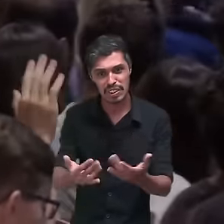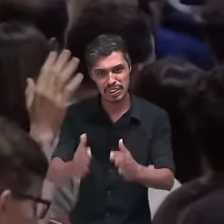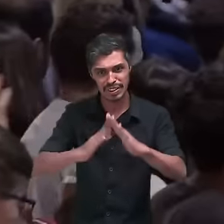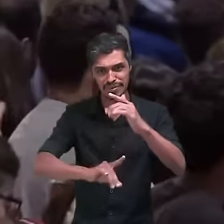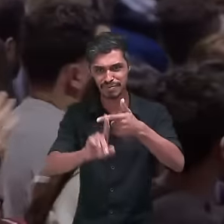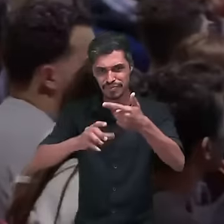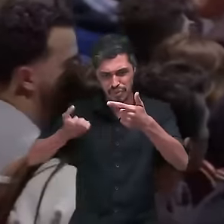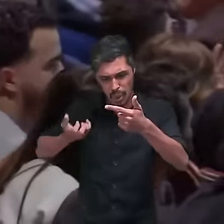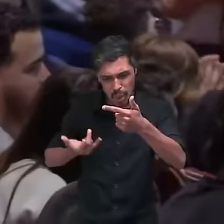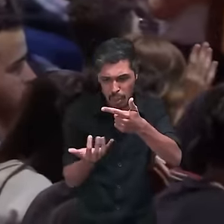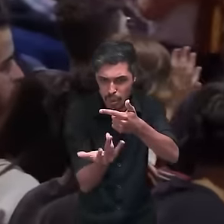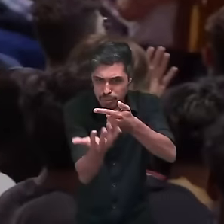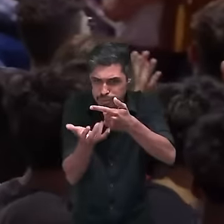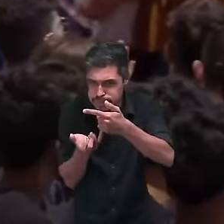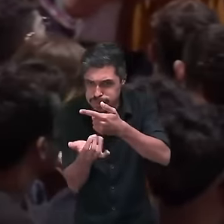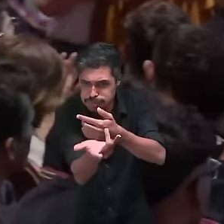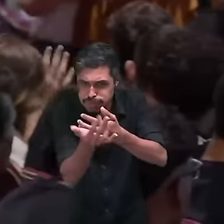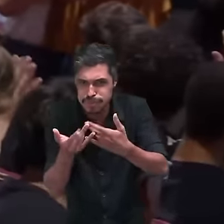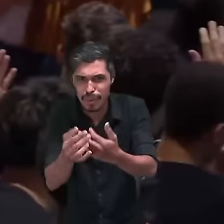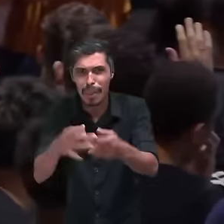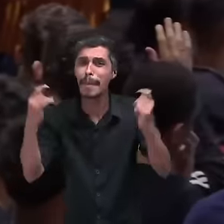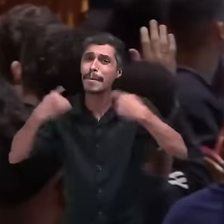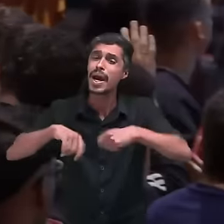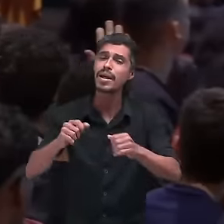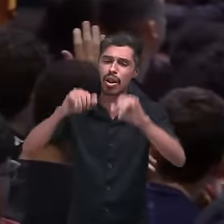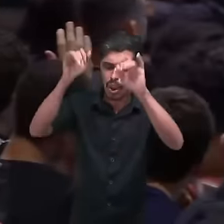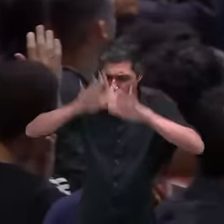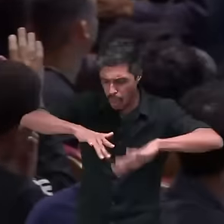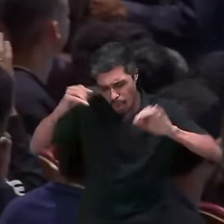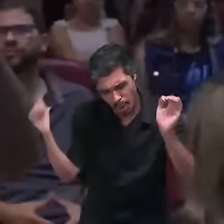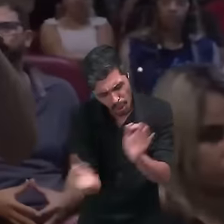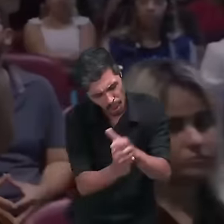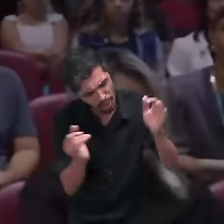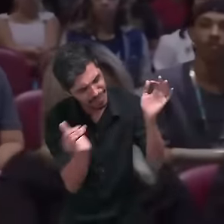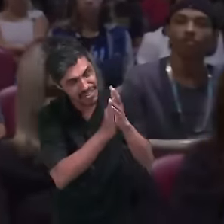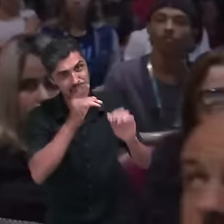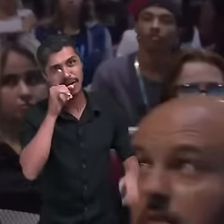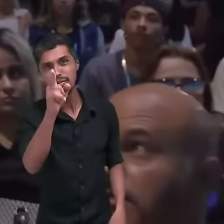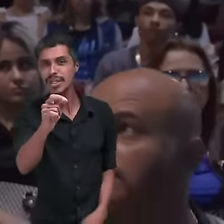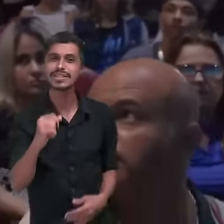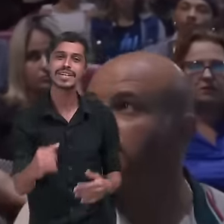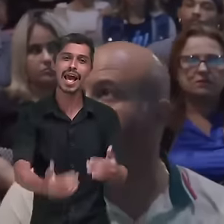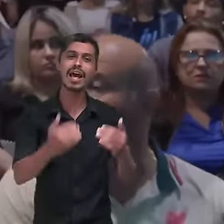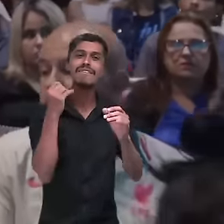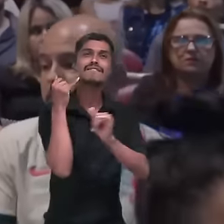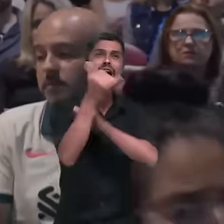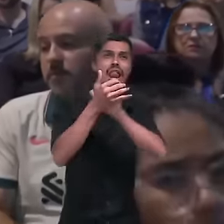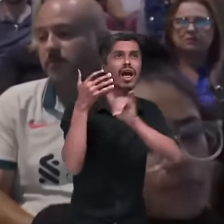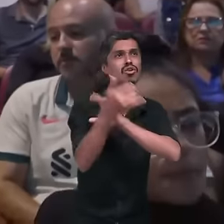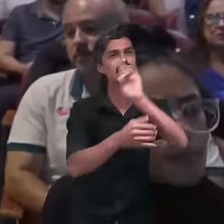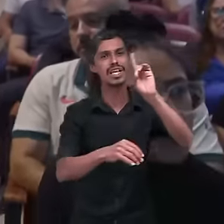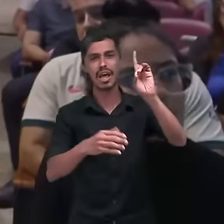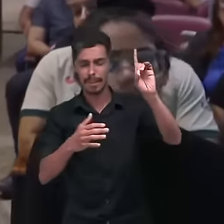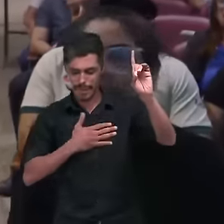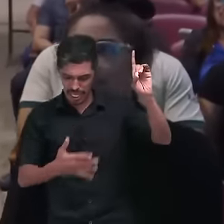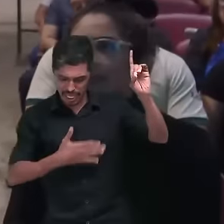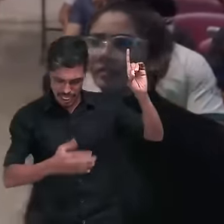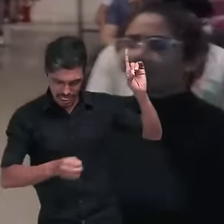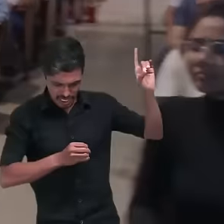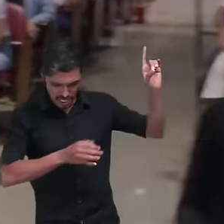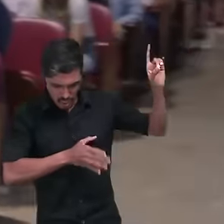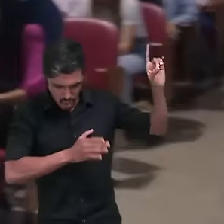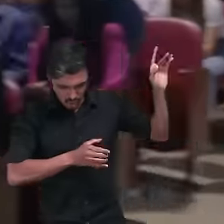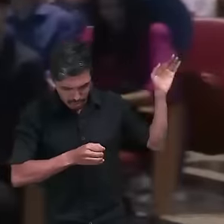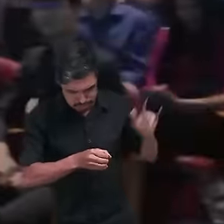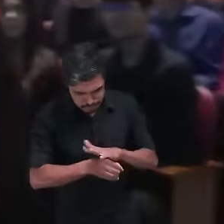Oye, você debería estar adorando, você debería estar louvando, você debería estar falando con Dios, falando: Señor, me enche, Señor, me